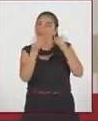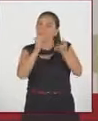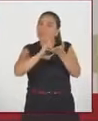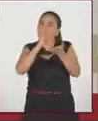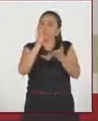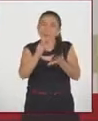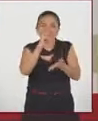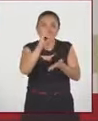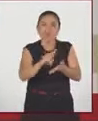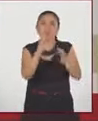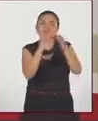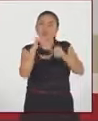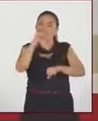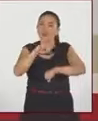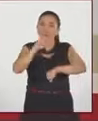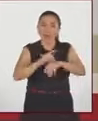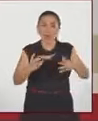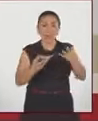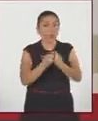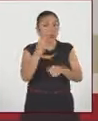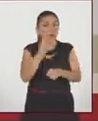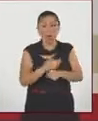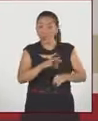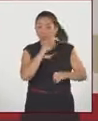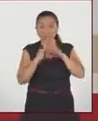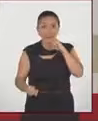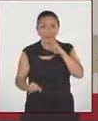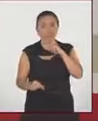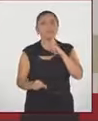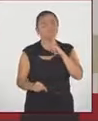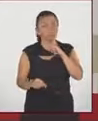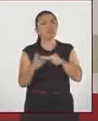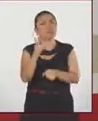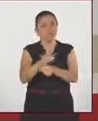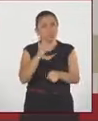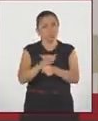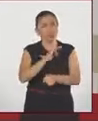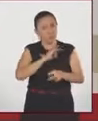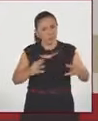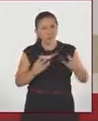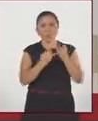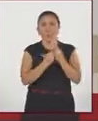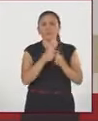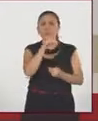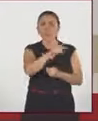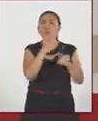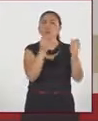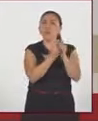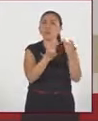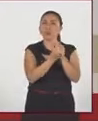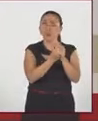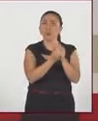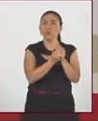Gracias por estar con nosotros. Antes de finalizar, les invitamos a inscribirse en el curso